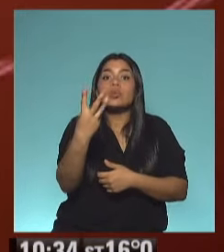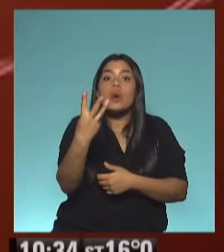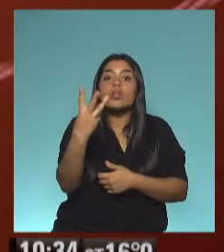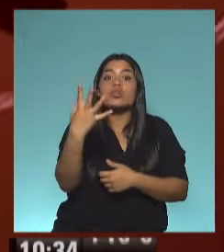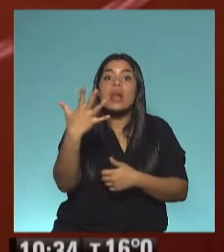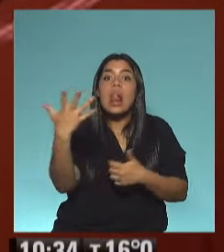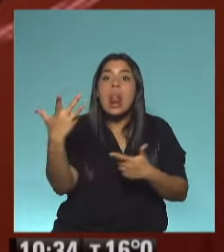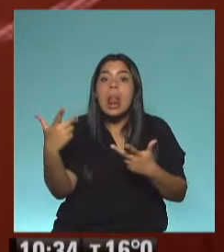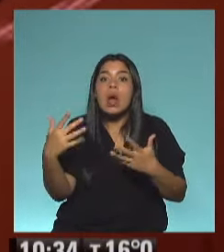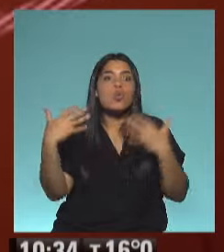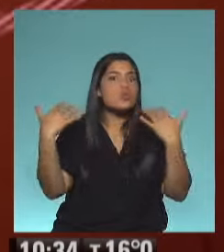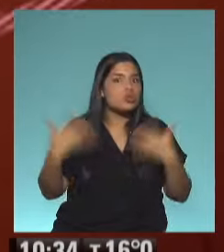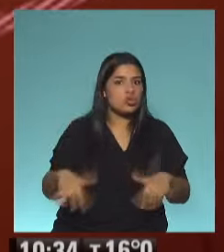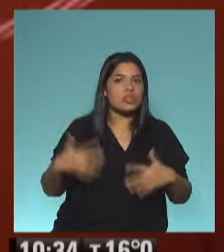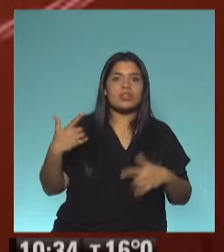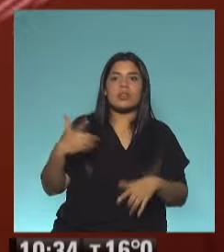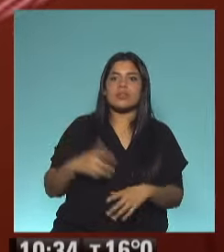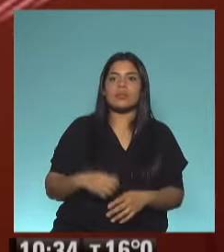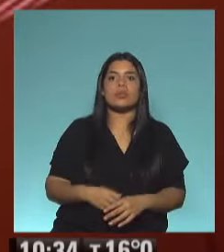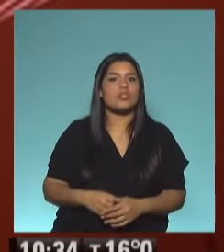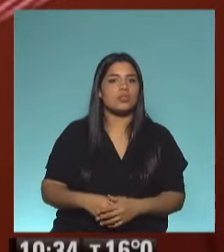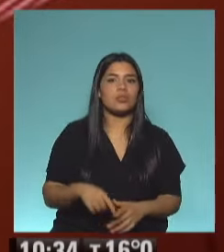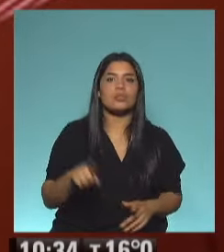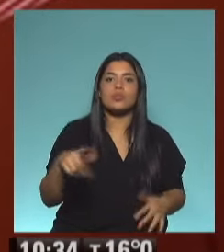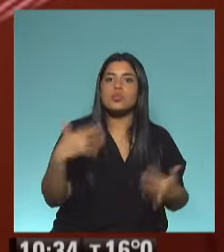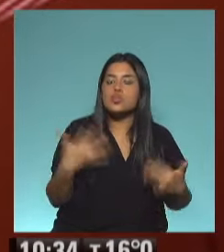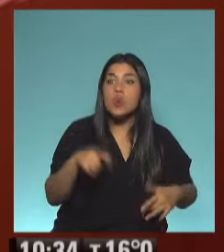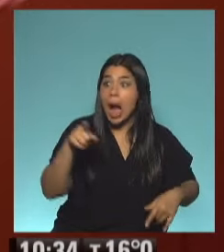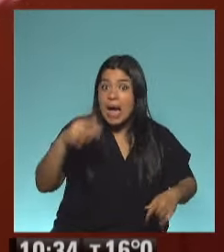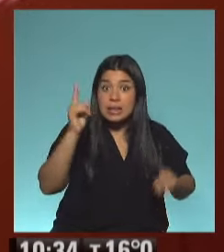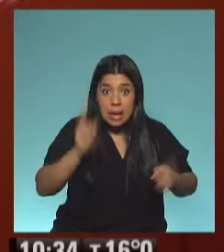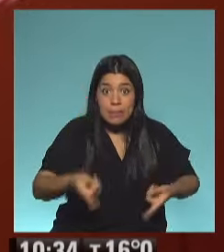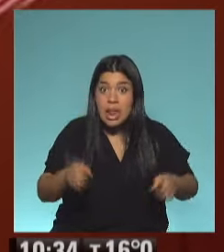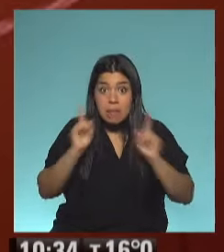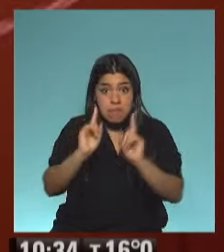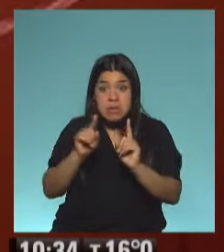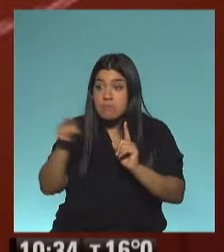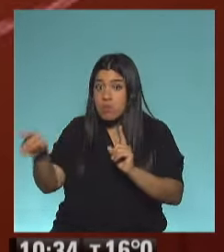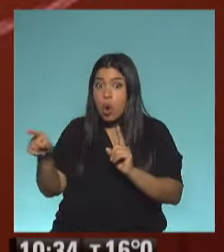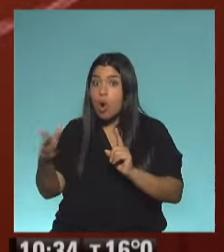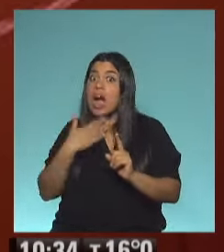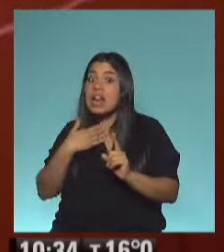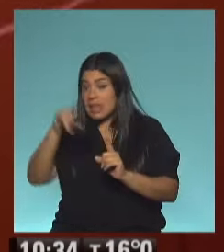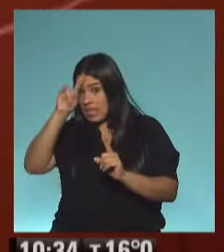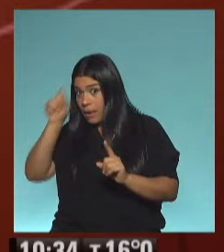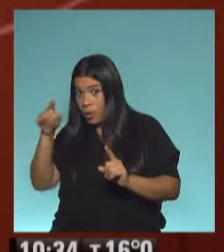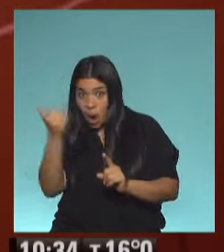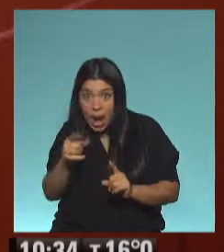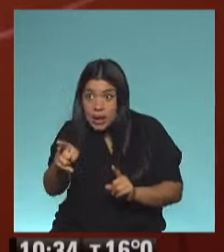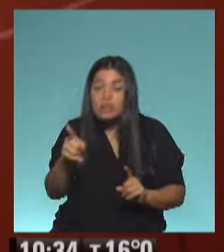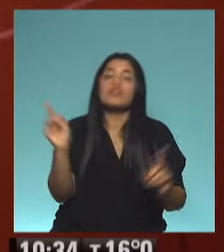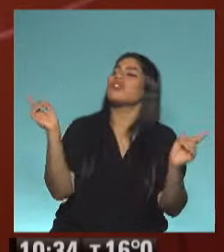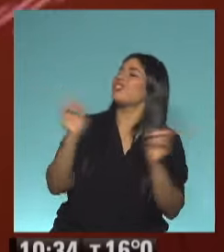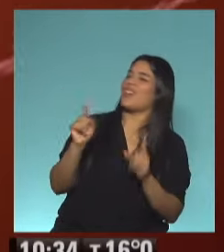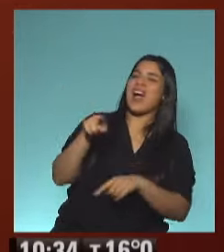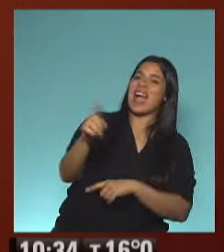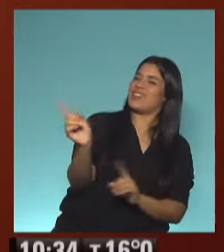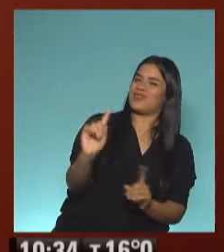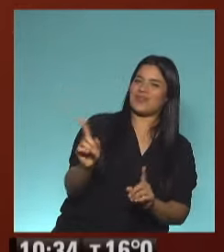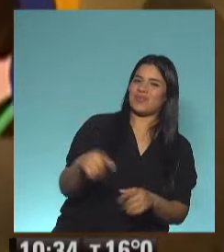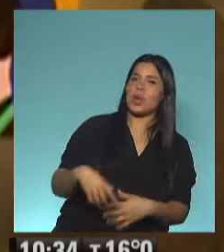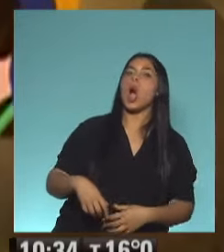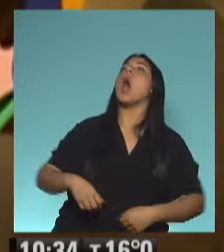1, 2, 3, 4, 5, 6 y 7. ¿Y hay gargantas del diablo ahí? Ahí no. Ah, bueno, entonces me gusta el cerro de los siete colores.